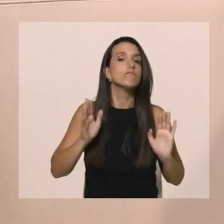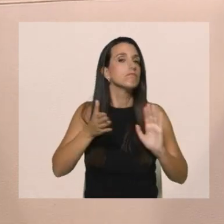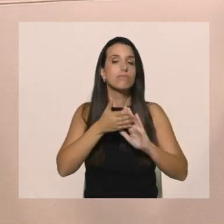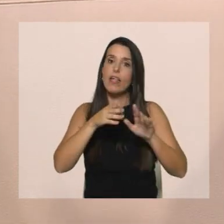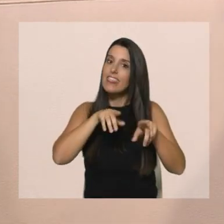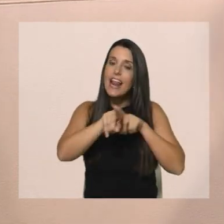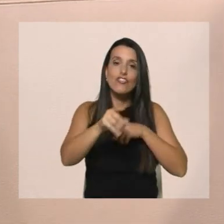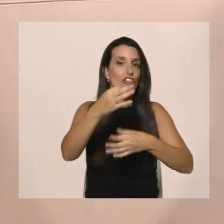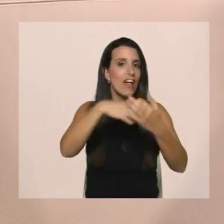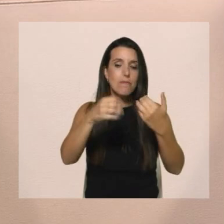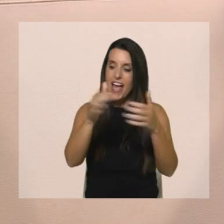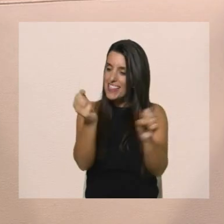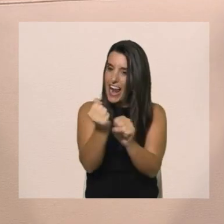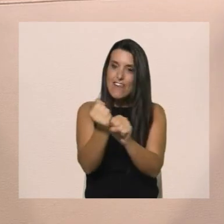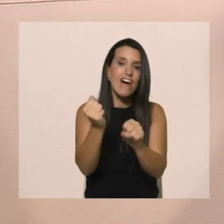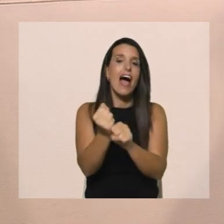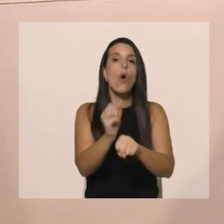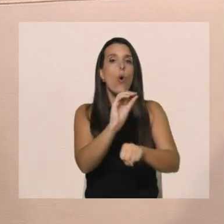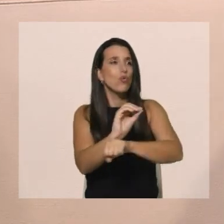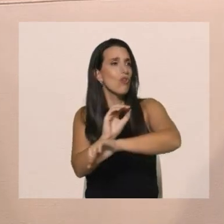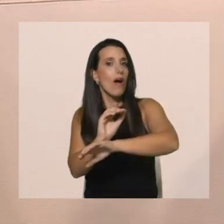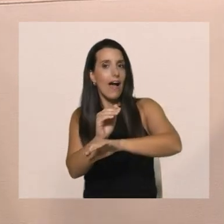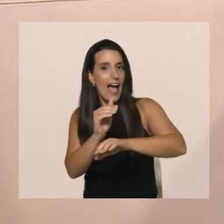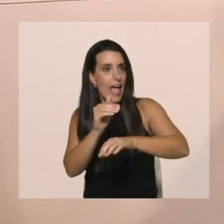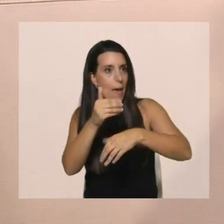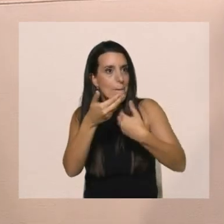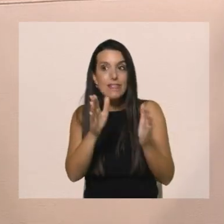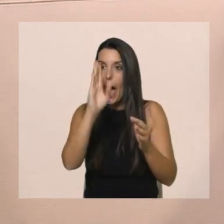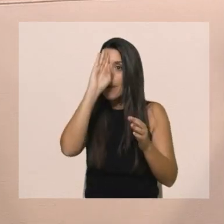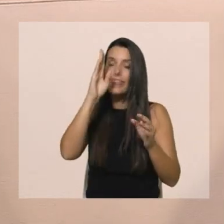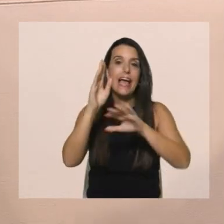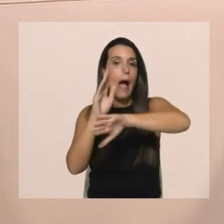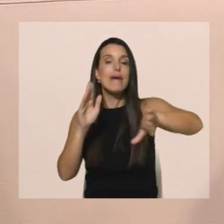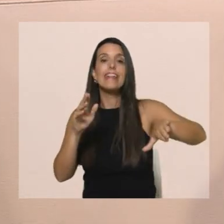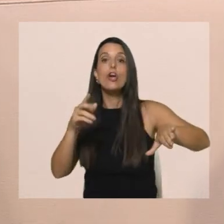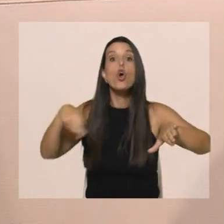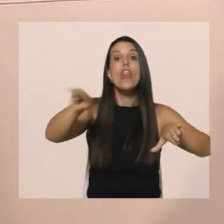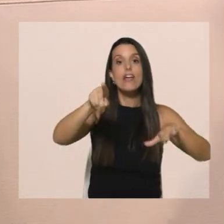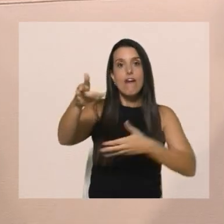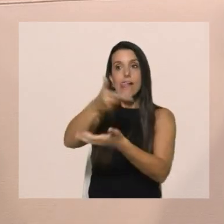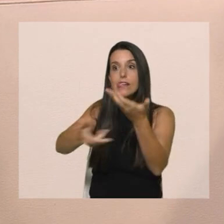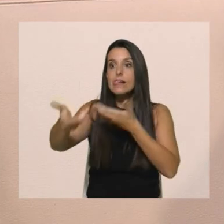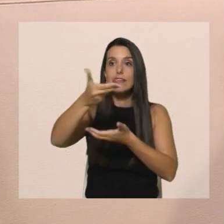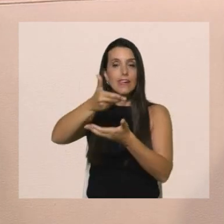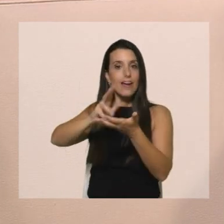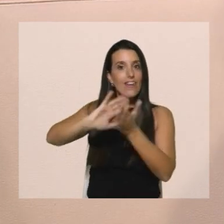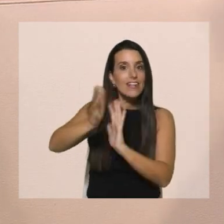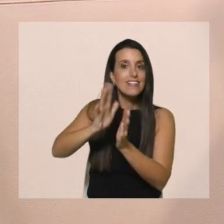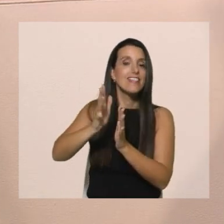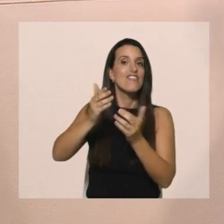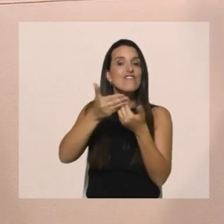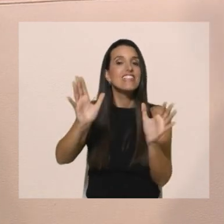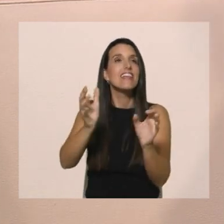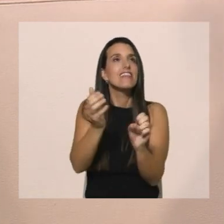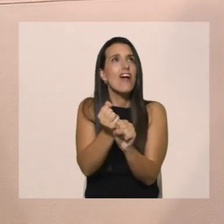agua, empezamos a trabajar, dejamos el curso de lengua de señas y iba a aprender con ellos. Y ellos iban a aprender de mí. Y empezamos a hacer un trabajo de equipo que